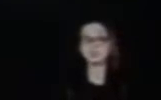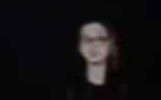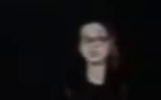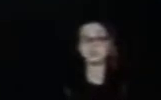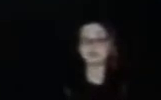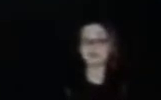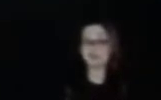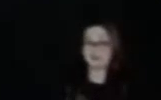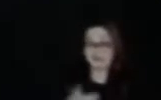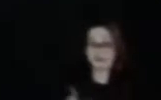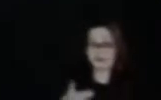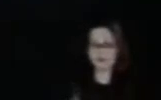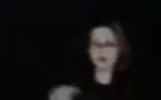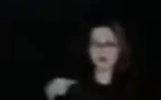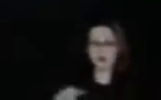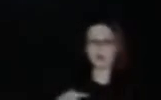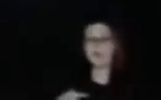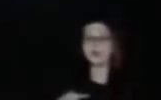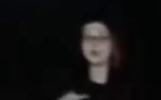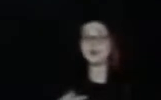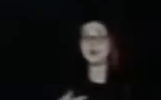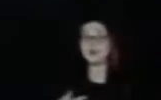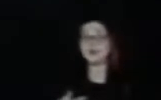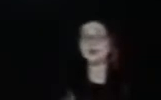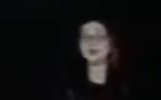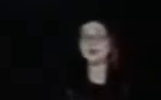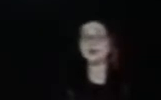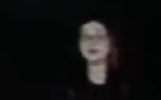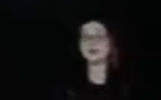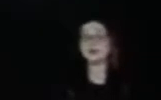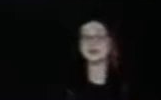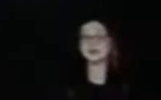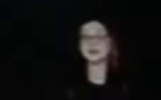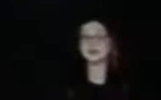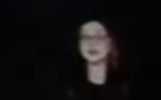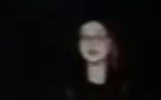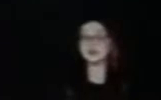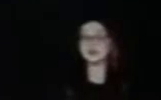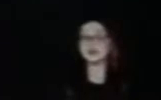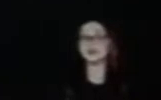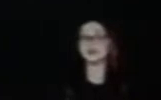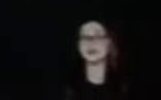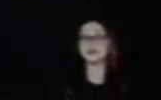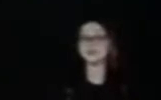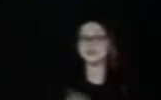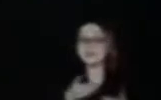y esto es muy